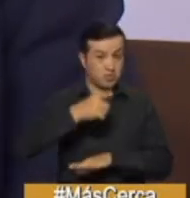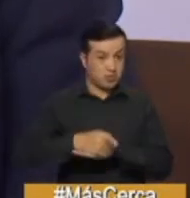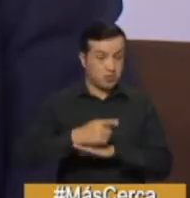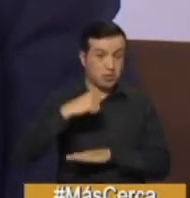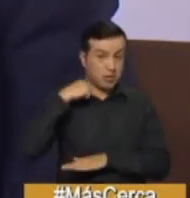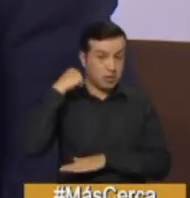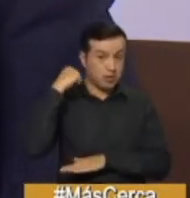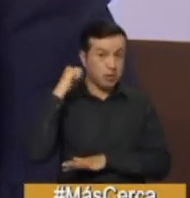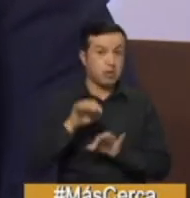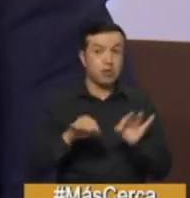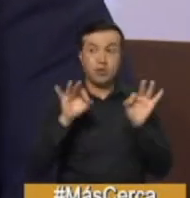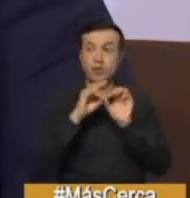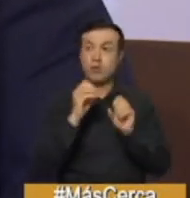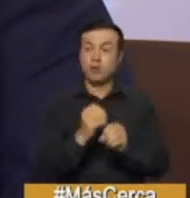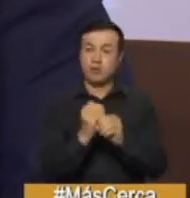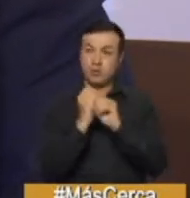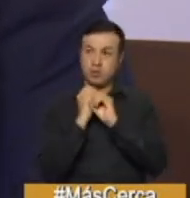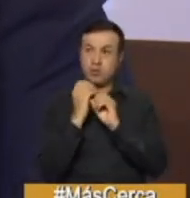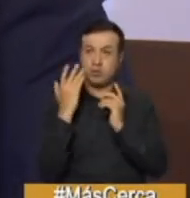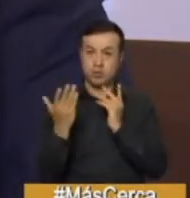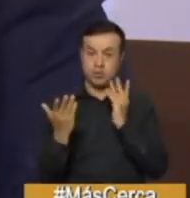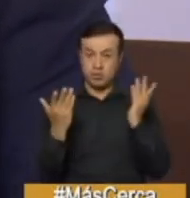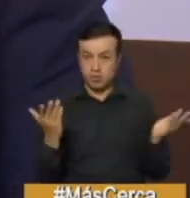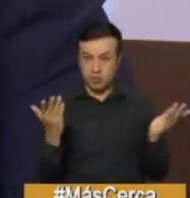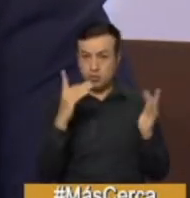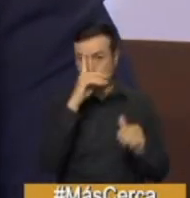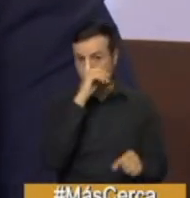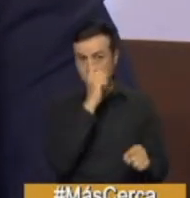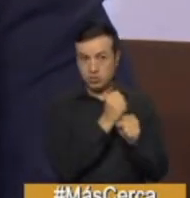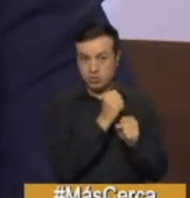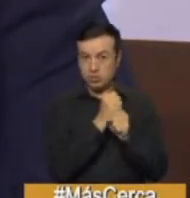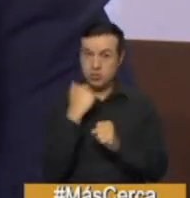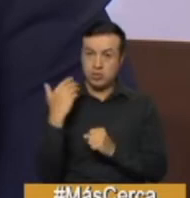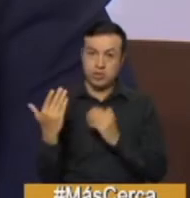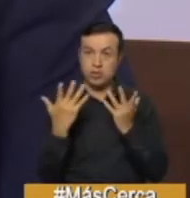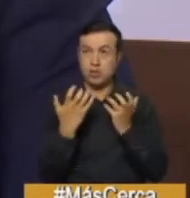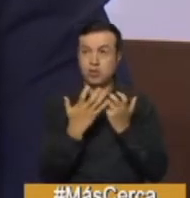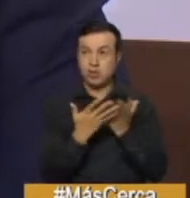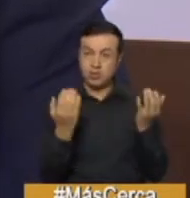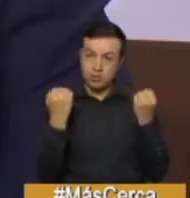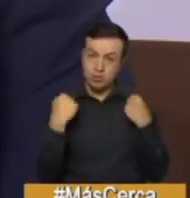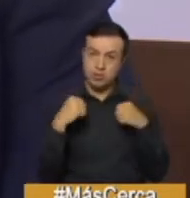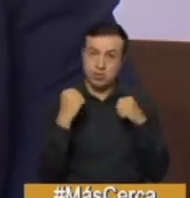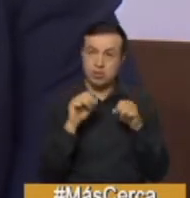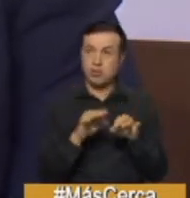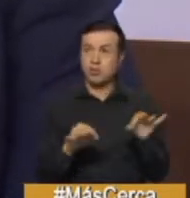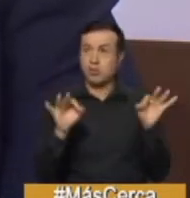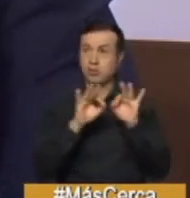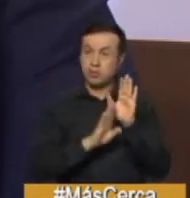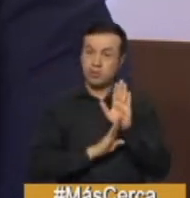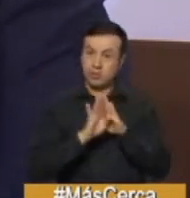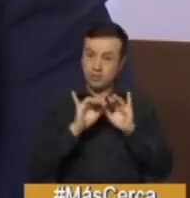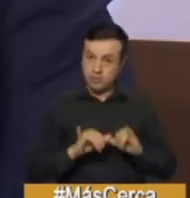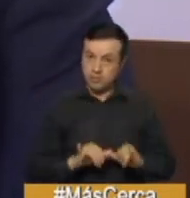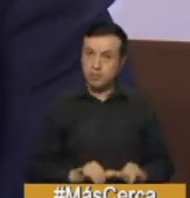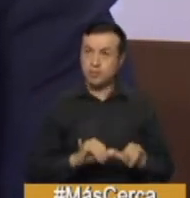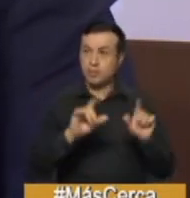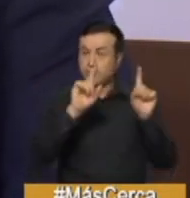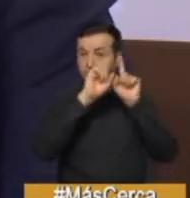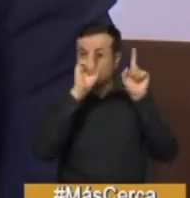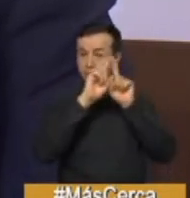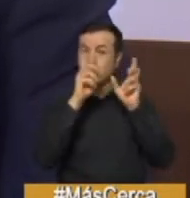cumplir con las obligaciones y cuando tanto empleadores como trabajadores realizan un esfuerzo conjunto para sacar adelante esta empresa